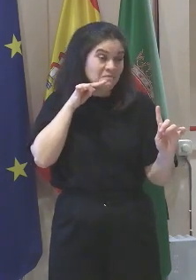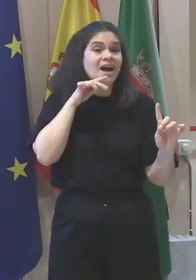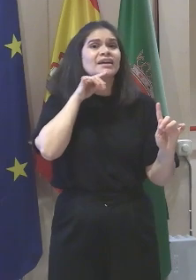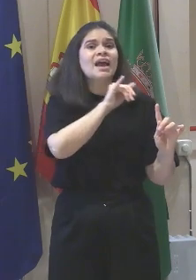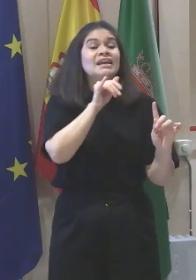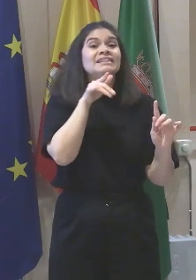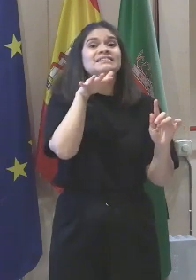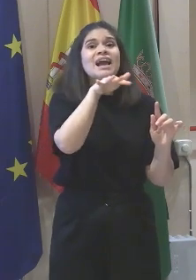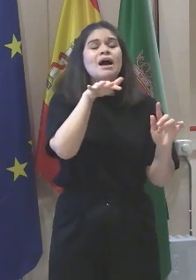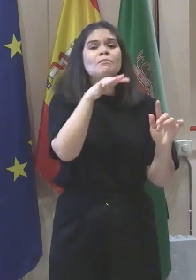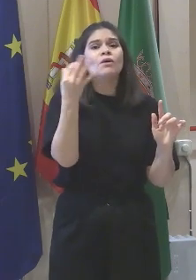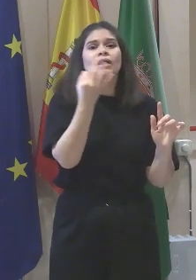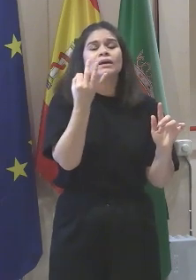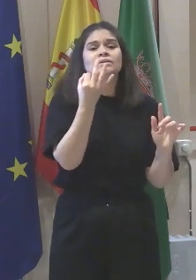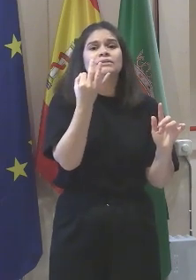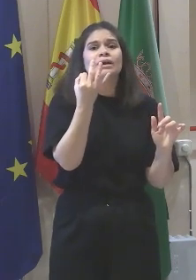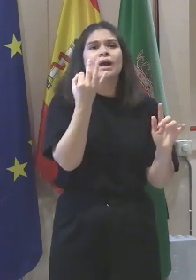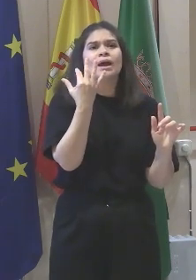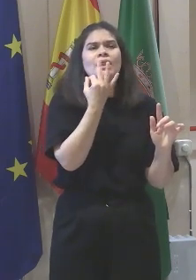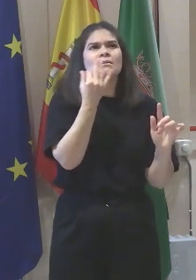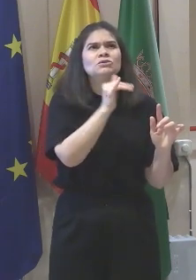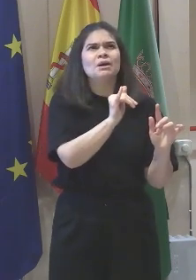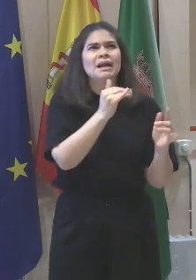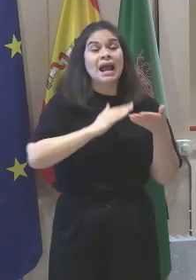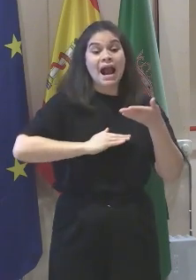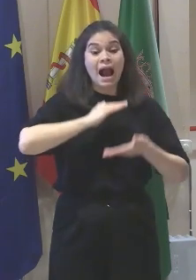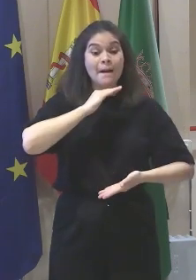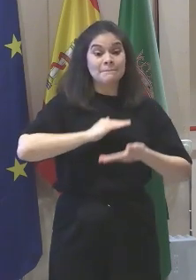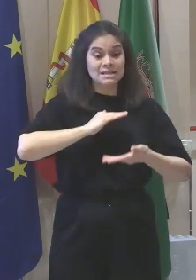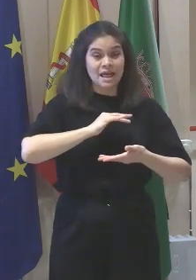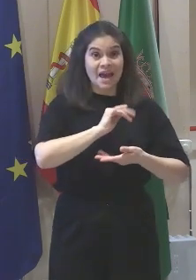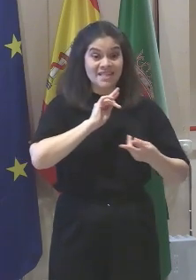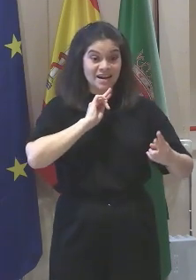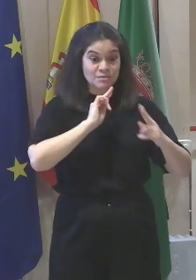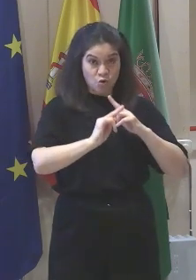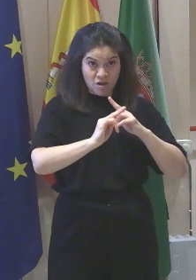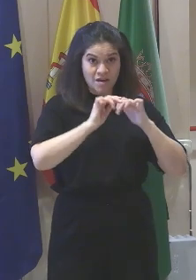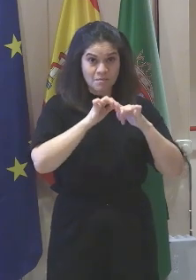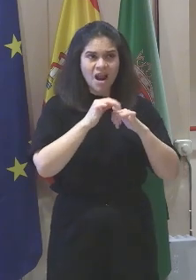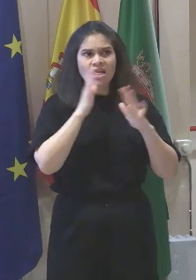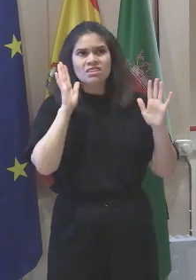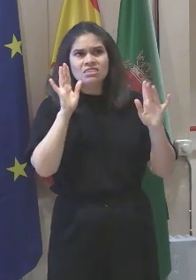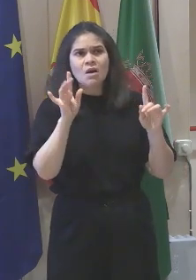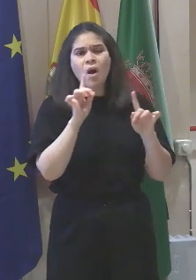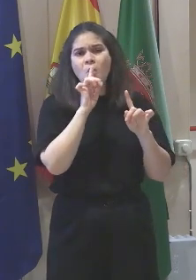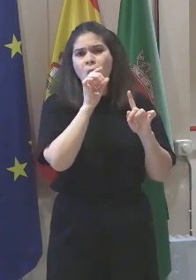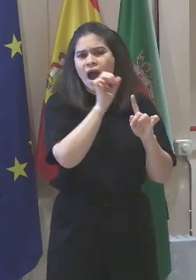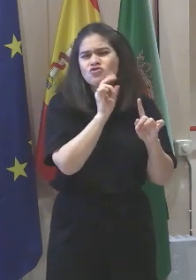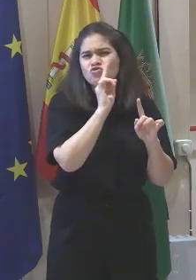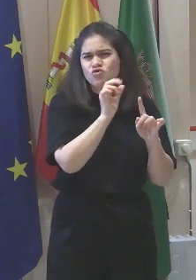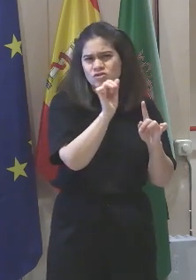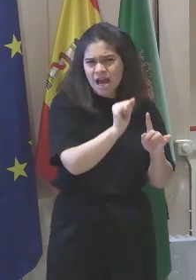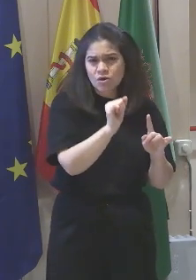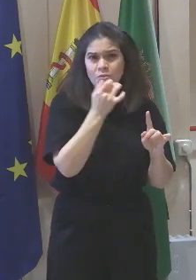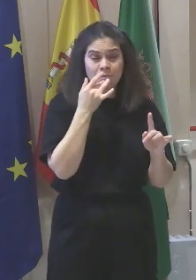es que tenemos que ser capaces de definir a los que van a responder potencialmente, aunque sea un año o 2 años vista les haga más